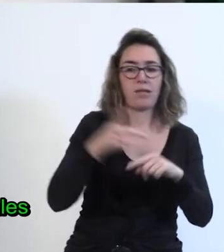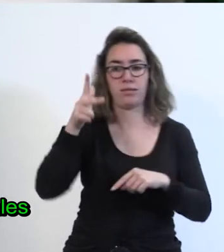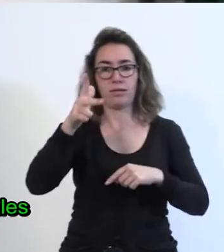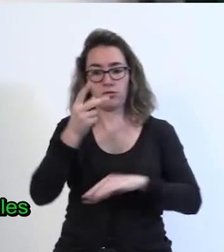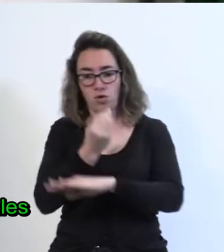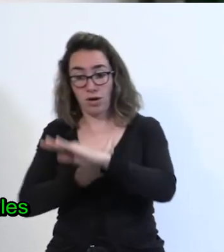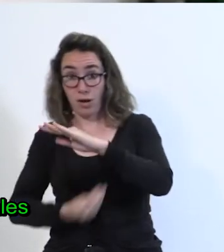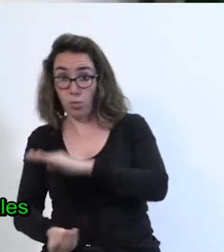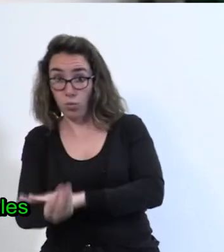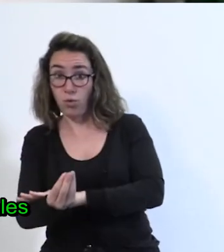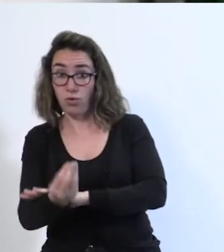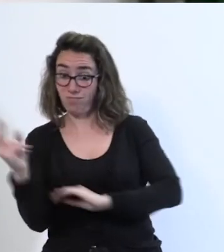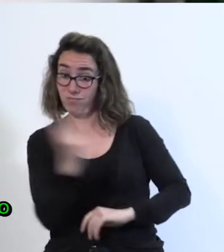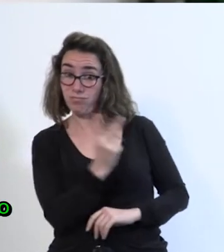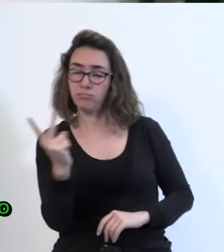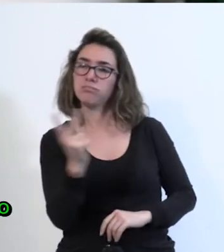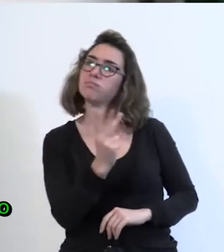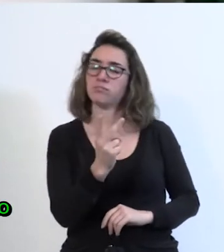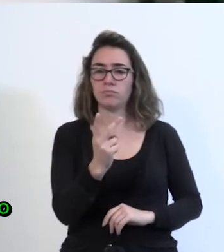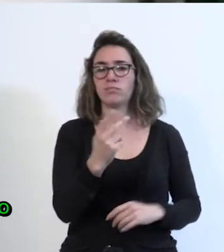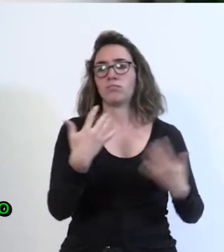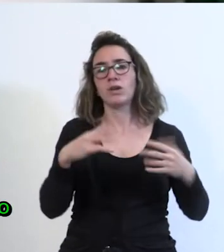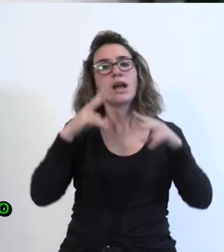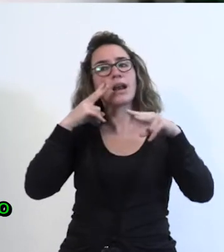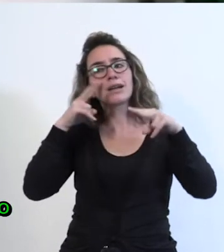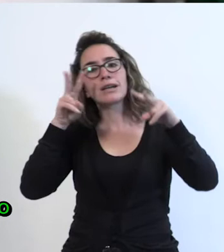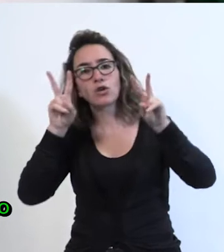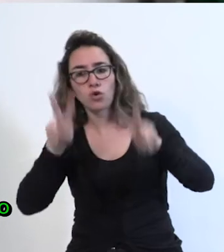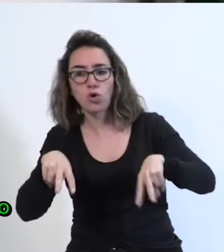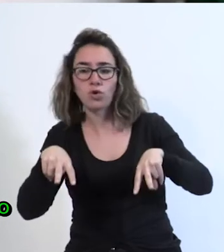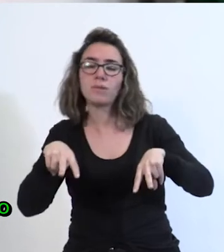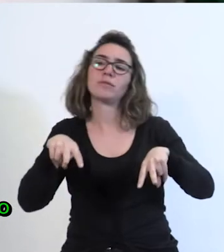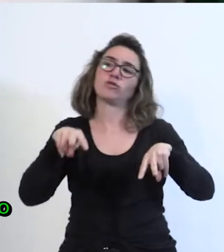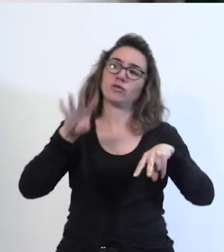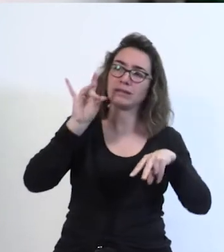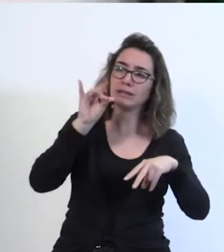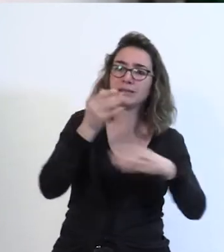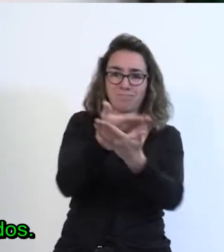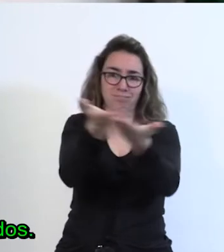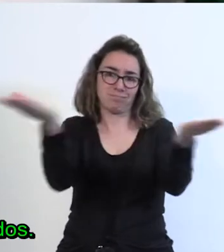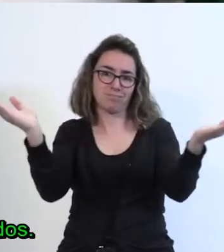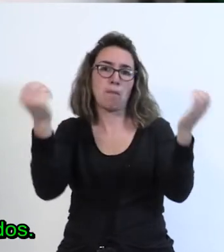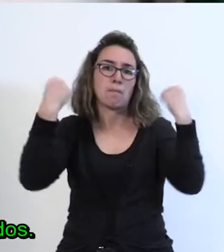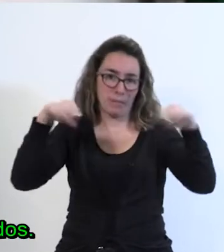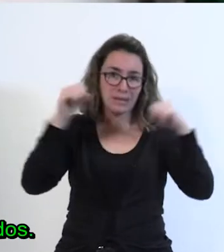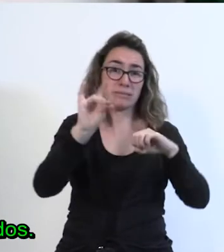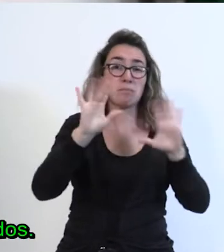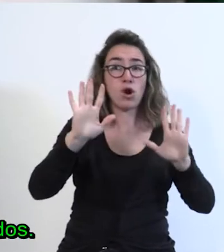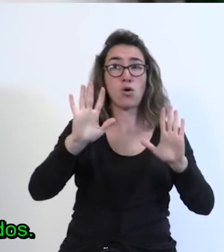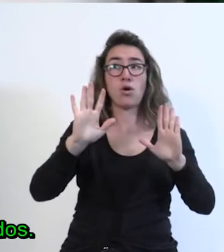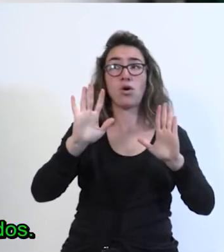derechos reproductivos han sido los de un reconocimiento más frágil. No han